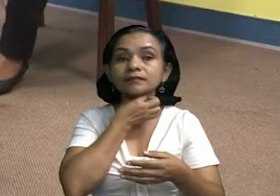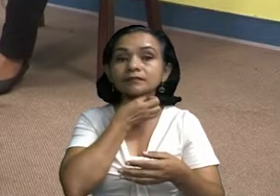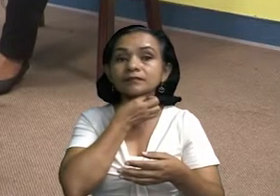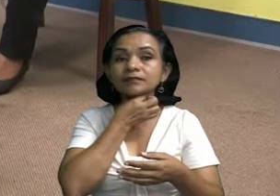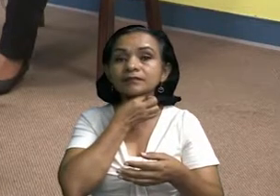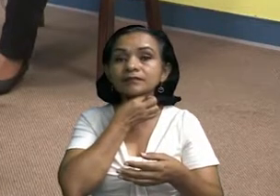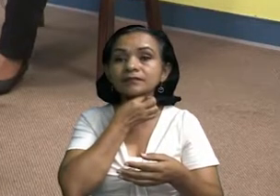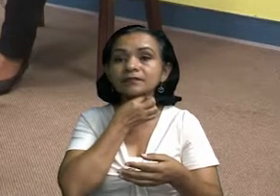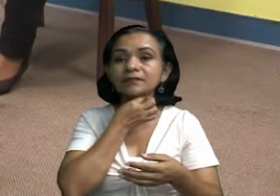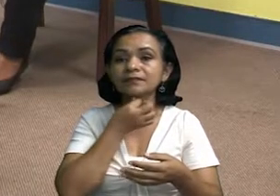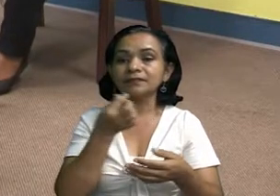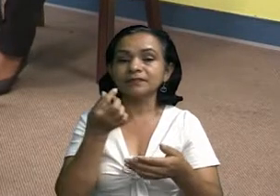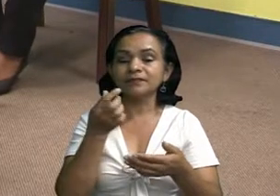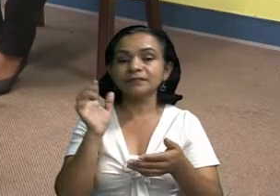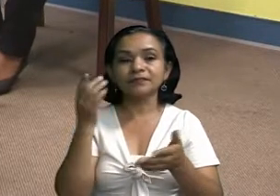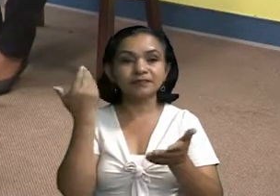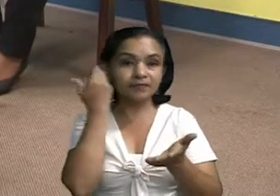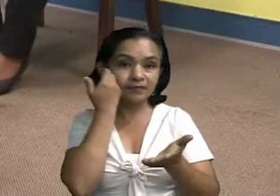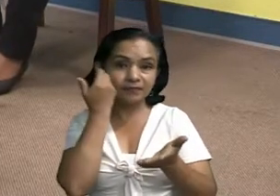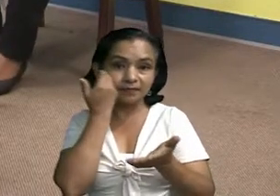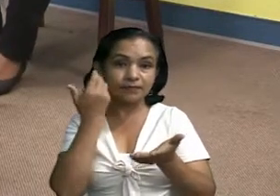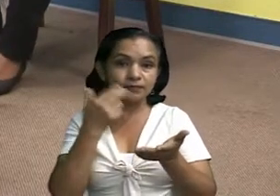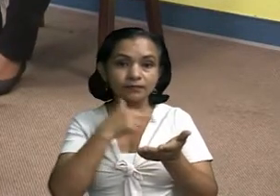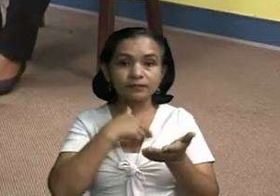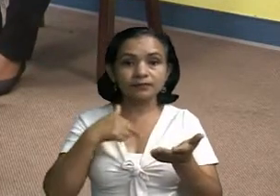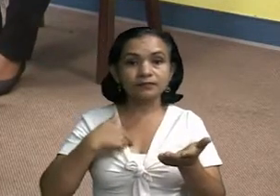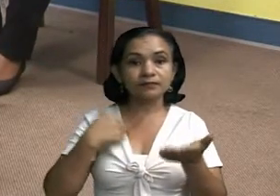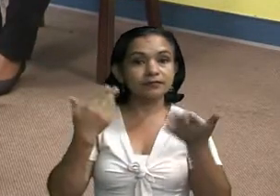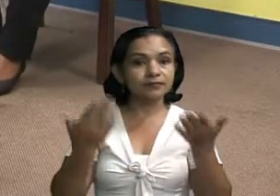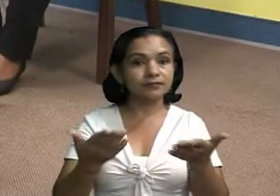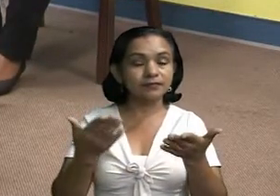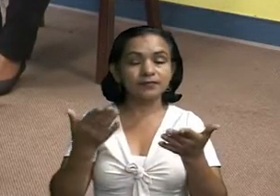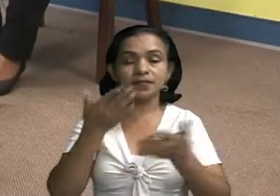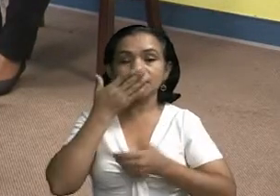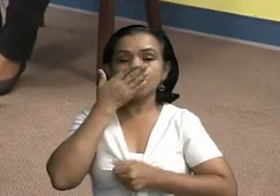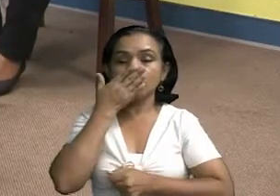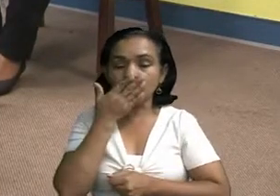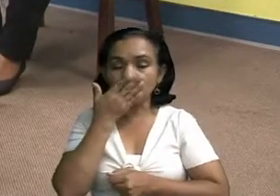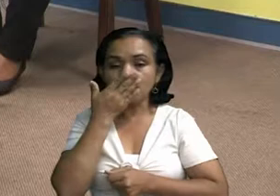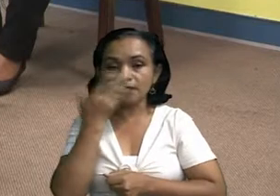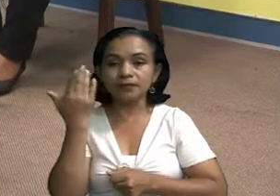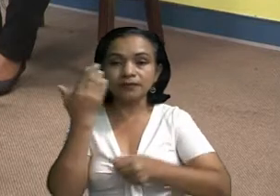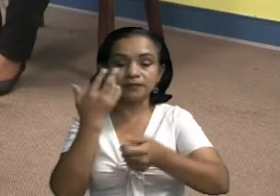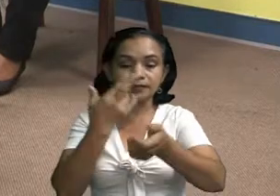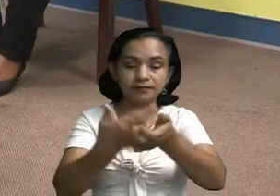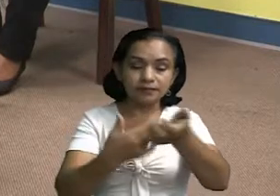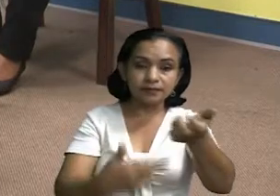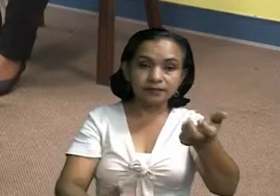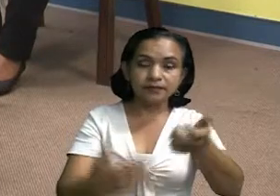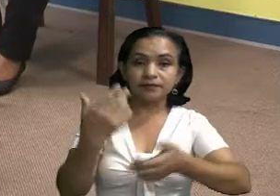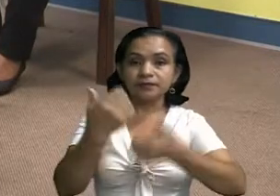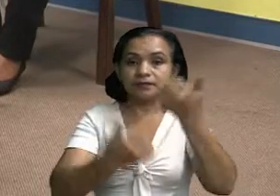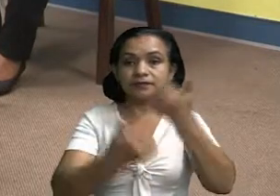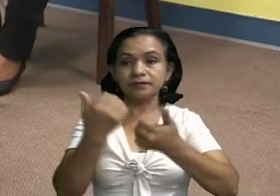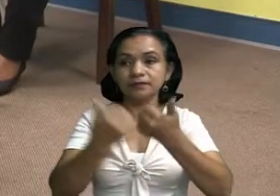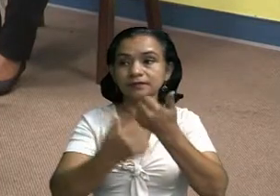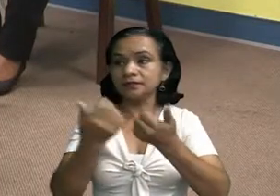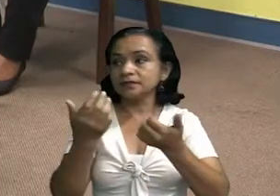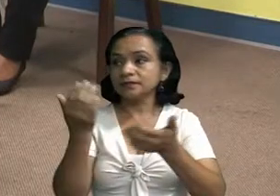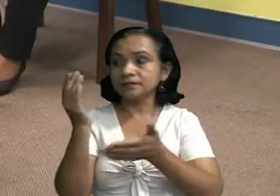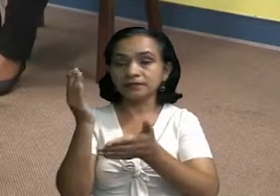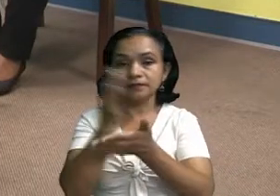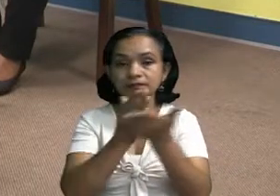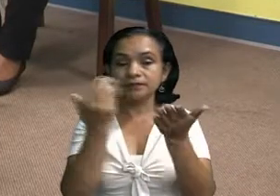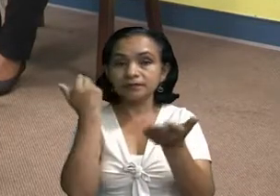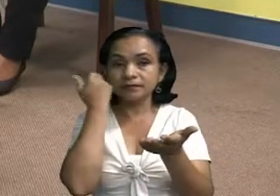llama? Faringoamigdalitis. Faringoamigdalitis, sino también la neumonía, la infección en la sangre también, que es muy poco común, pues, y usted ya